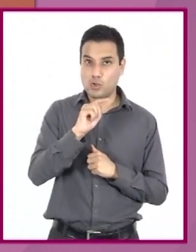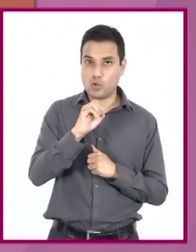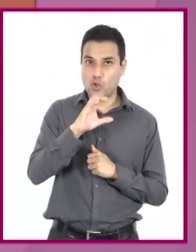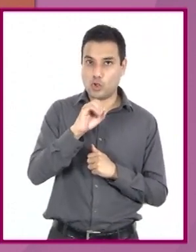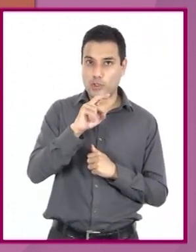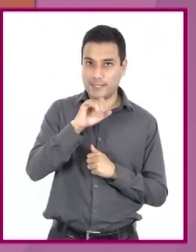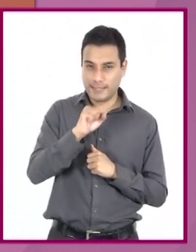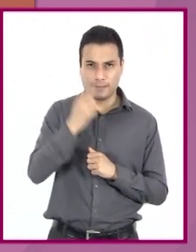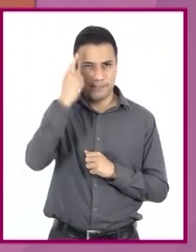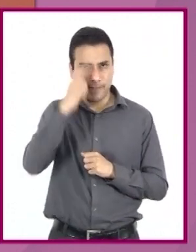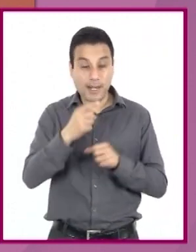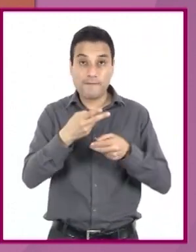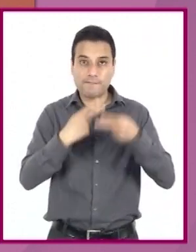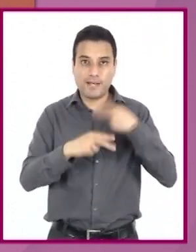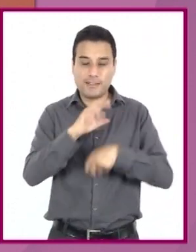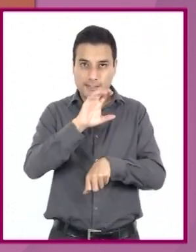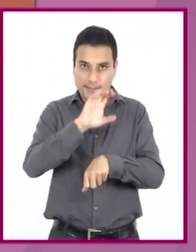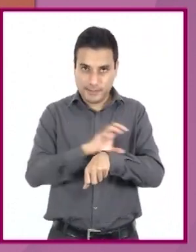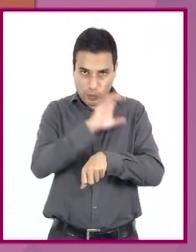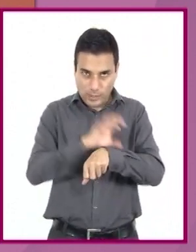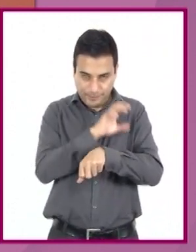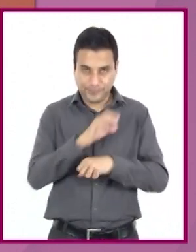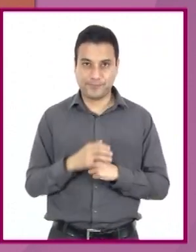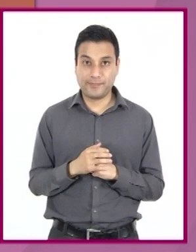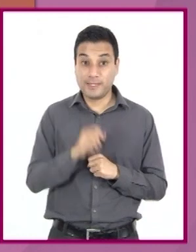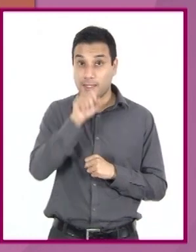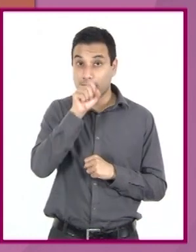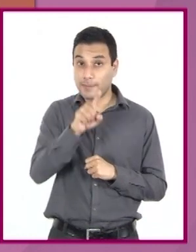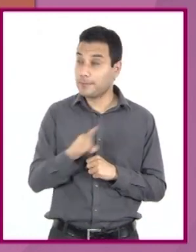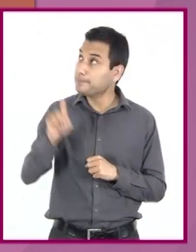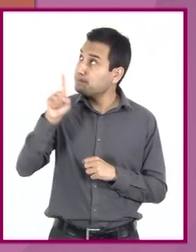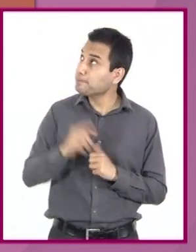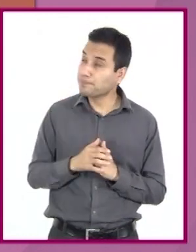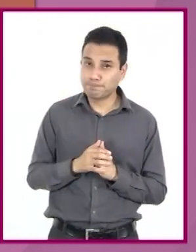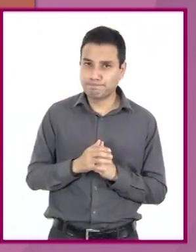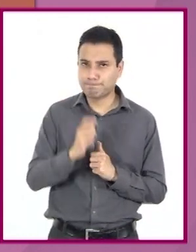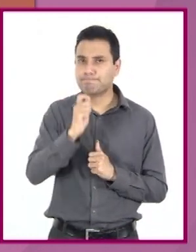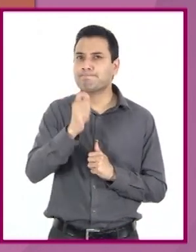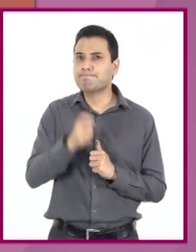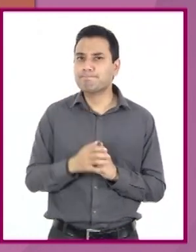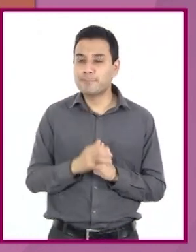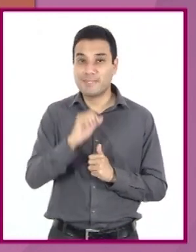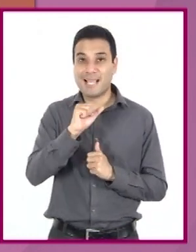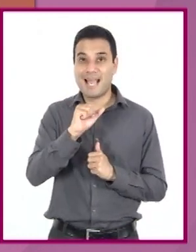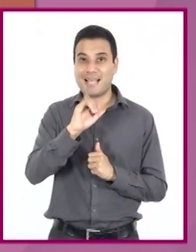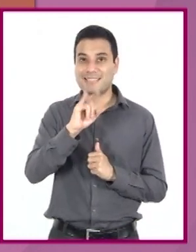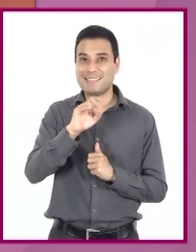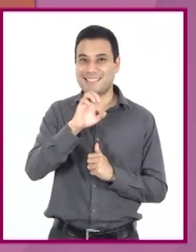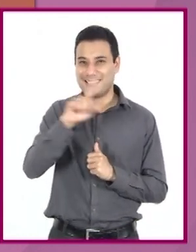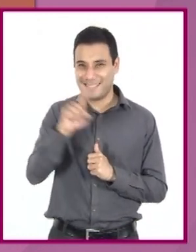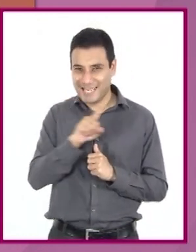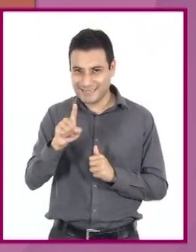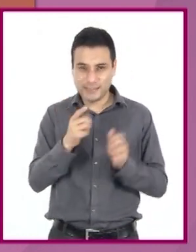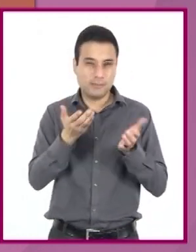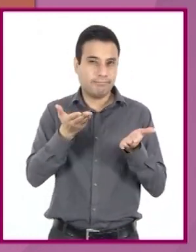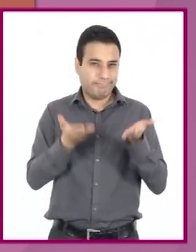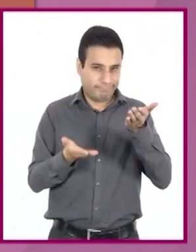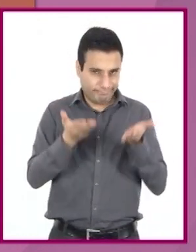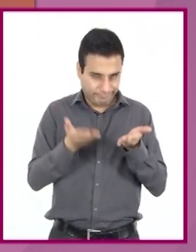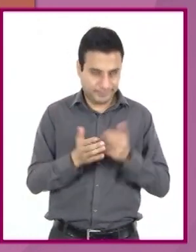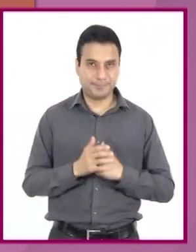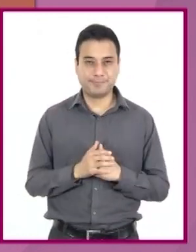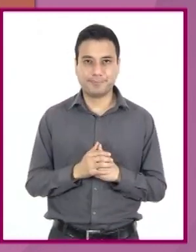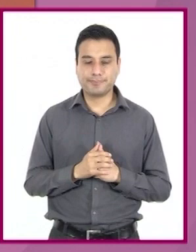generar energía para la célula, las vacuolas, que regulan el grado de acidez celular y degradan y almacenan